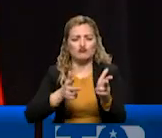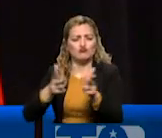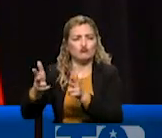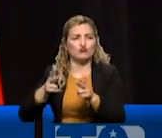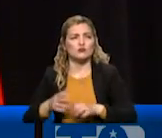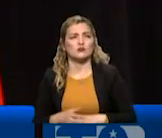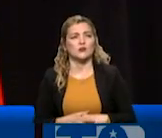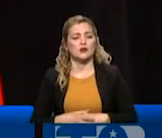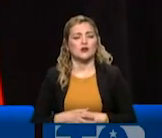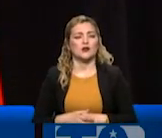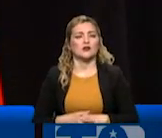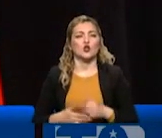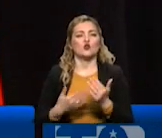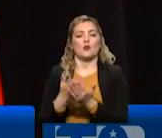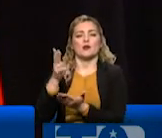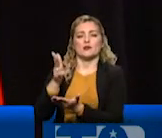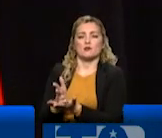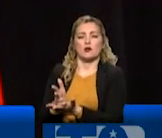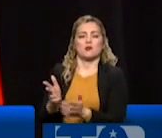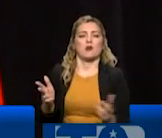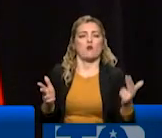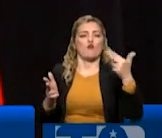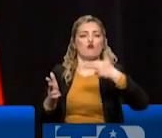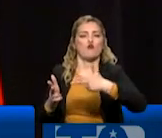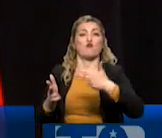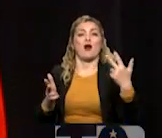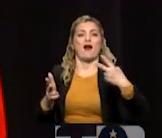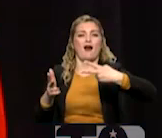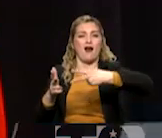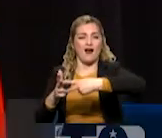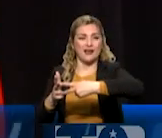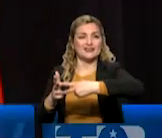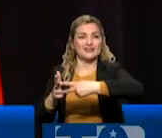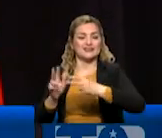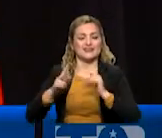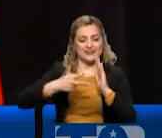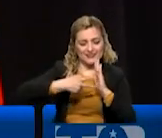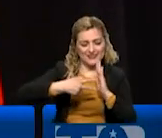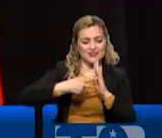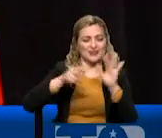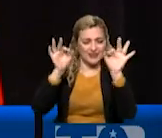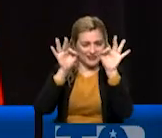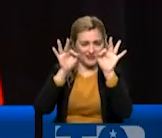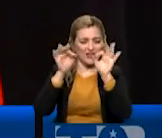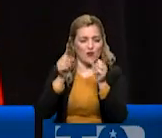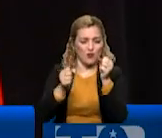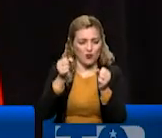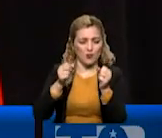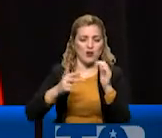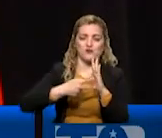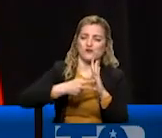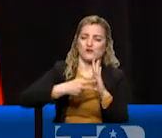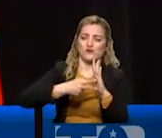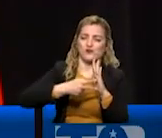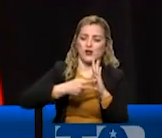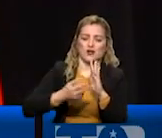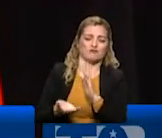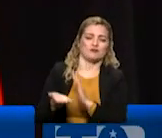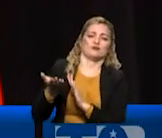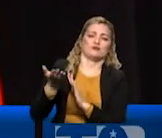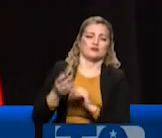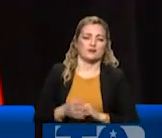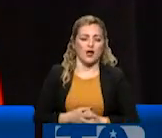10 de electrolineras y hemos hablado función vicepresidente y función presidente para que hoy